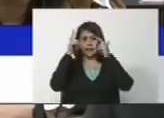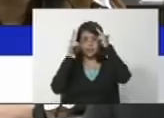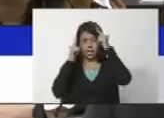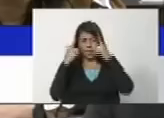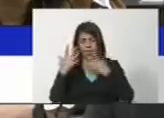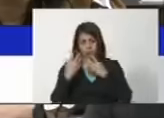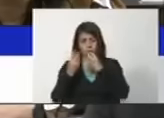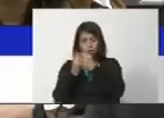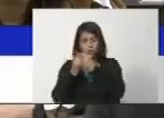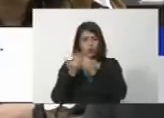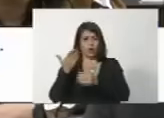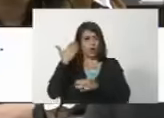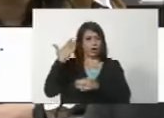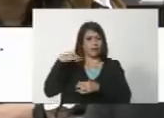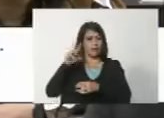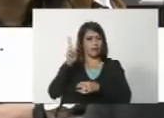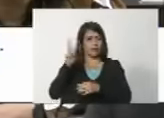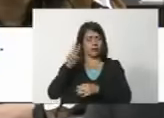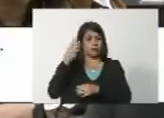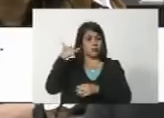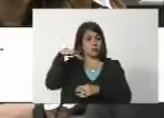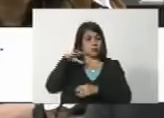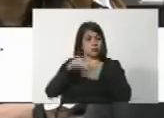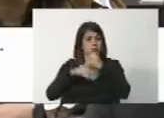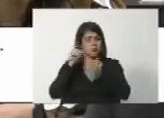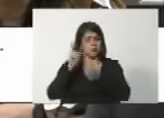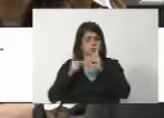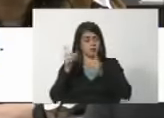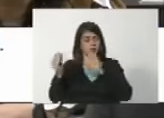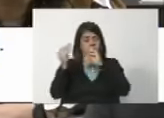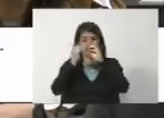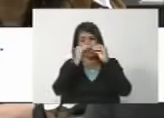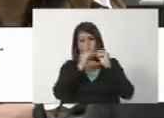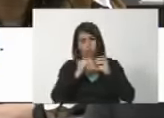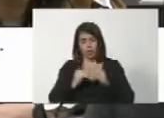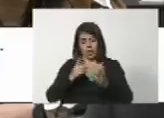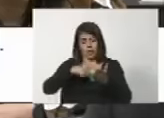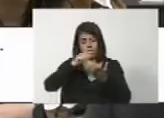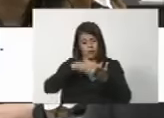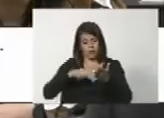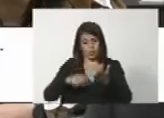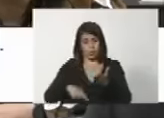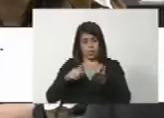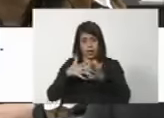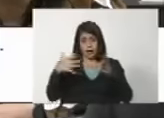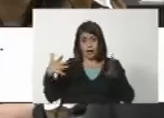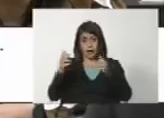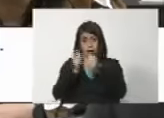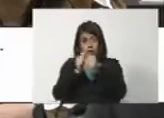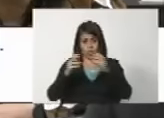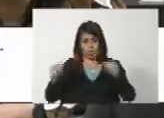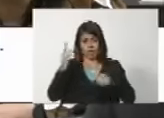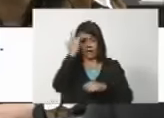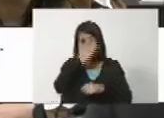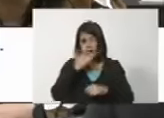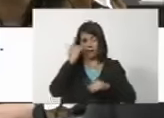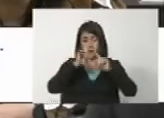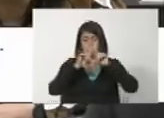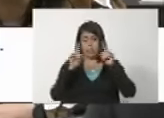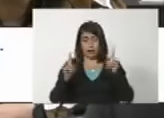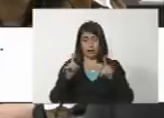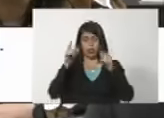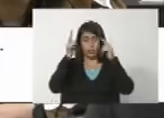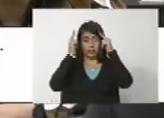Chávez. Anteriormente Venezuela quizás tenía algunos acuerdos firmados con este gran continente, pero fue